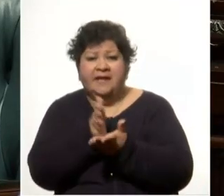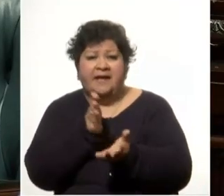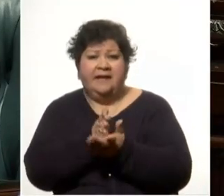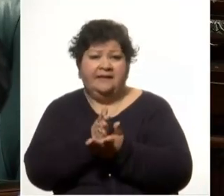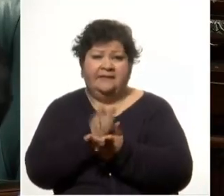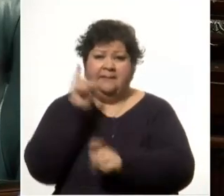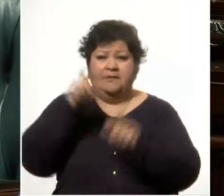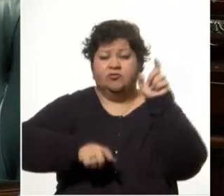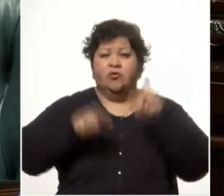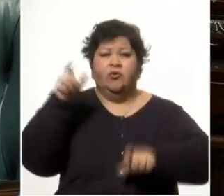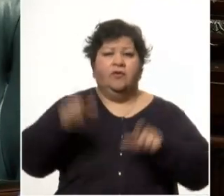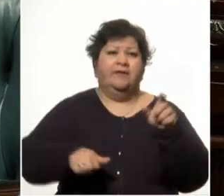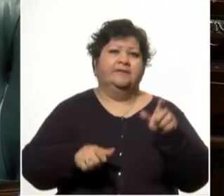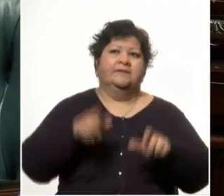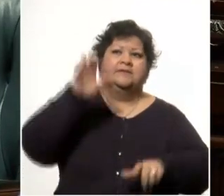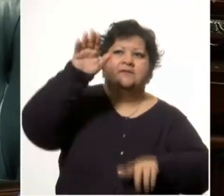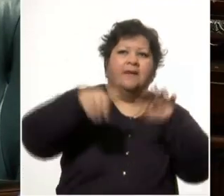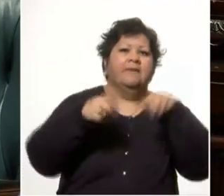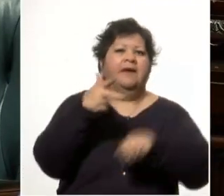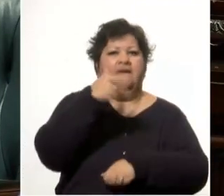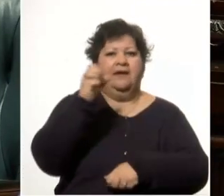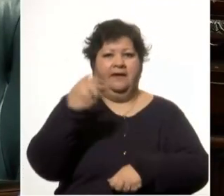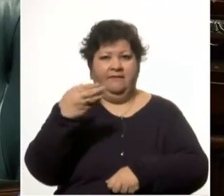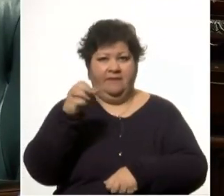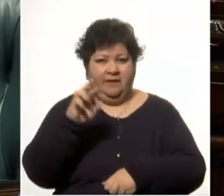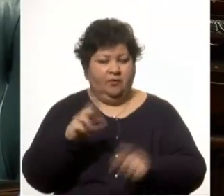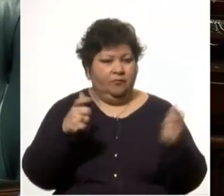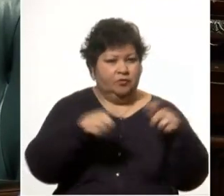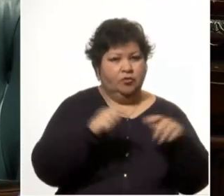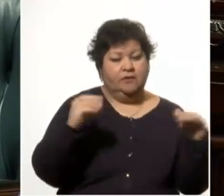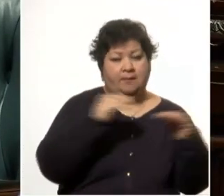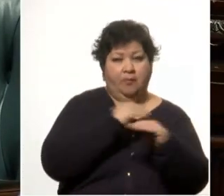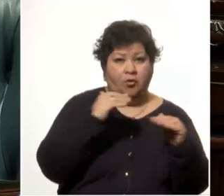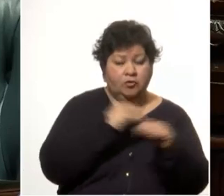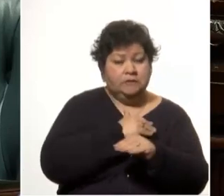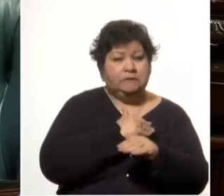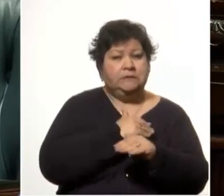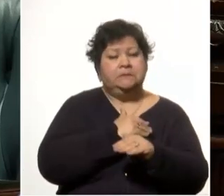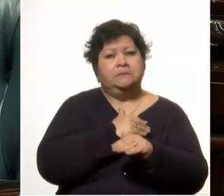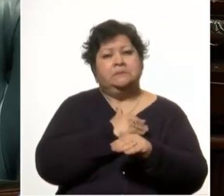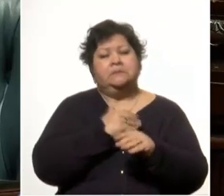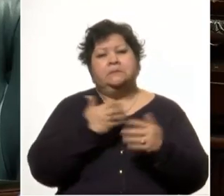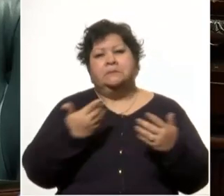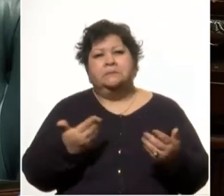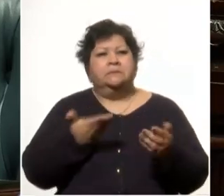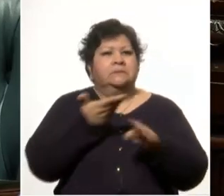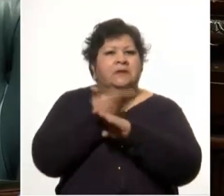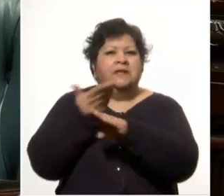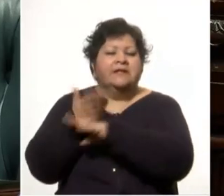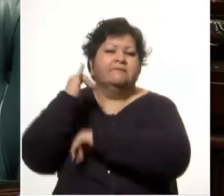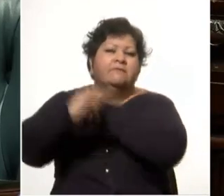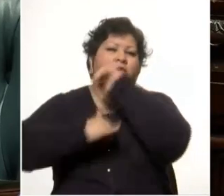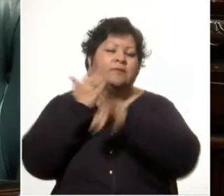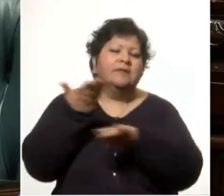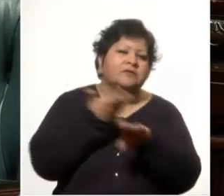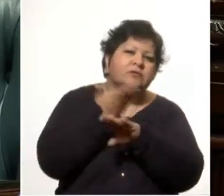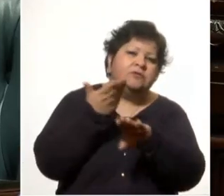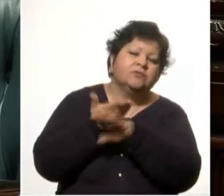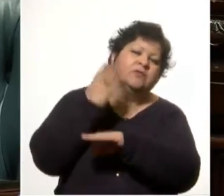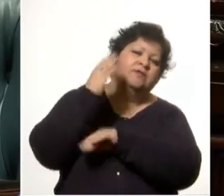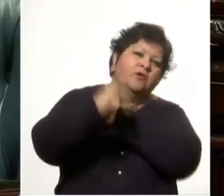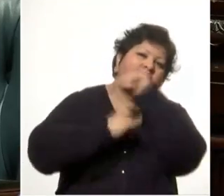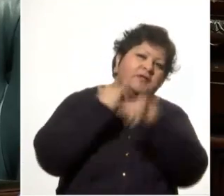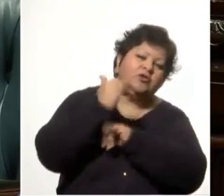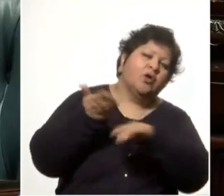intentos. Convocatoria al ministro Heber, a la Comisión de Transporte, pedidos de informes, solicitudes de acceso a la